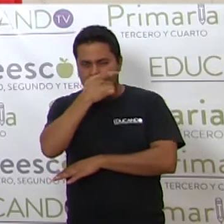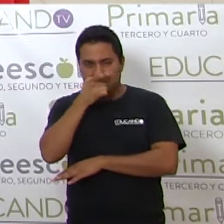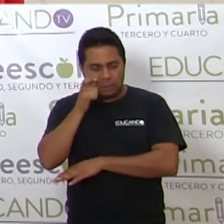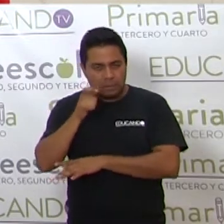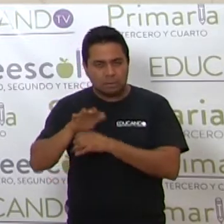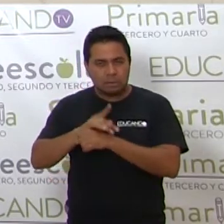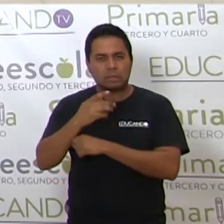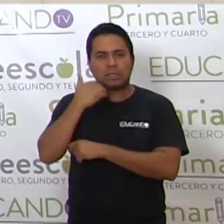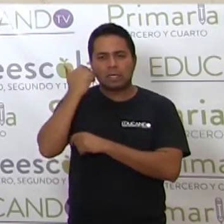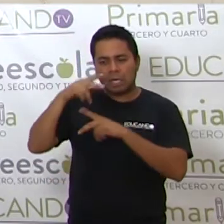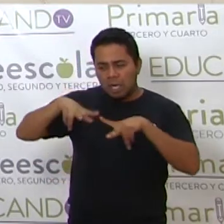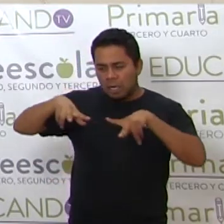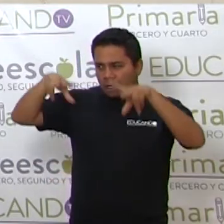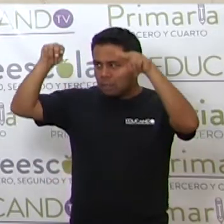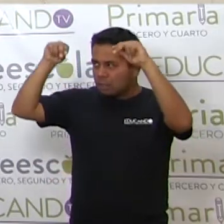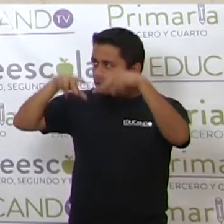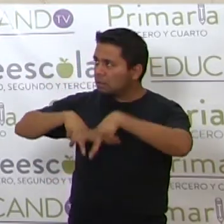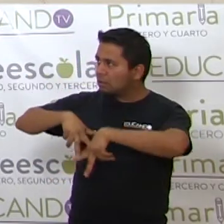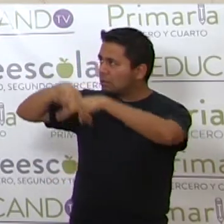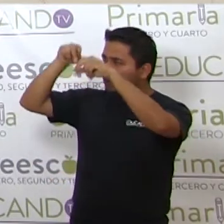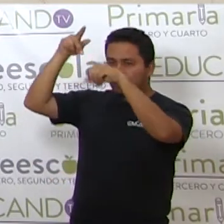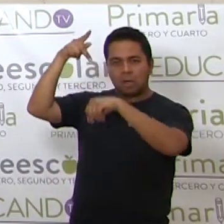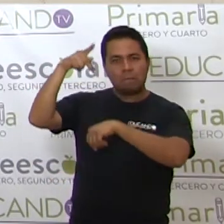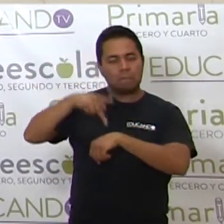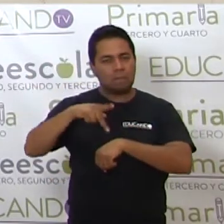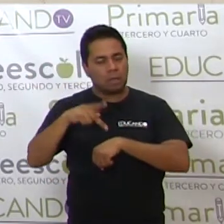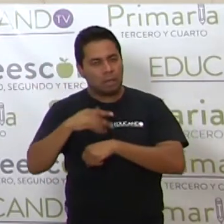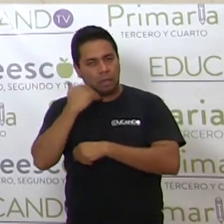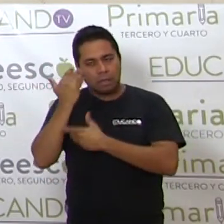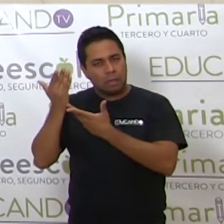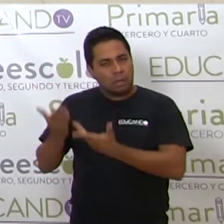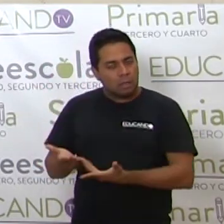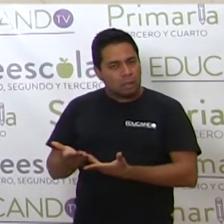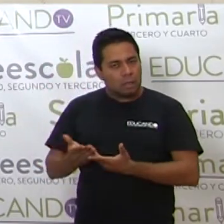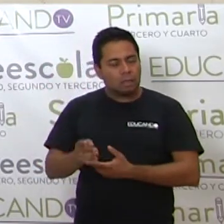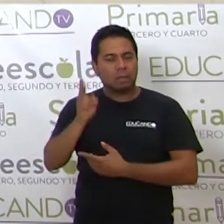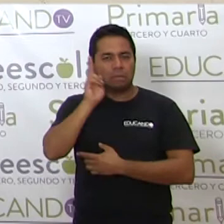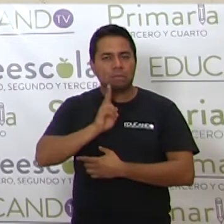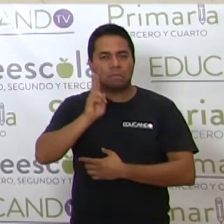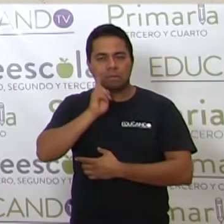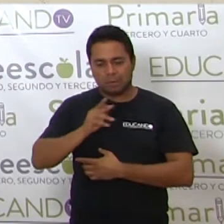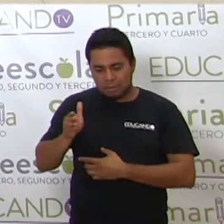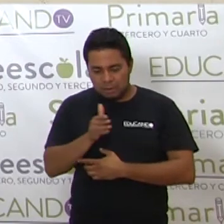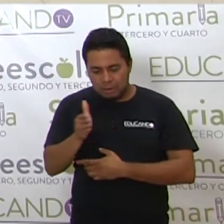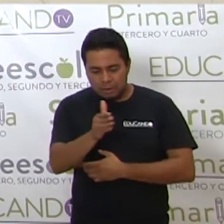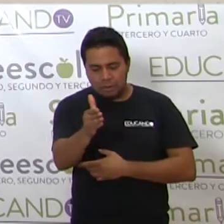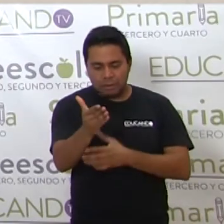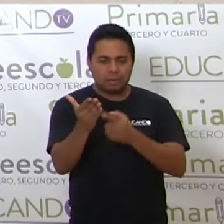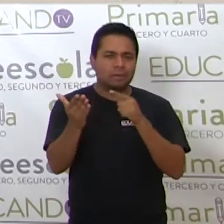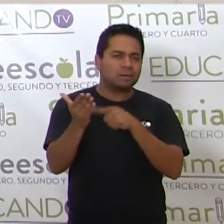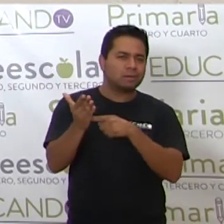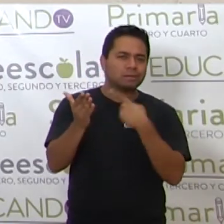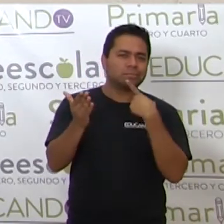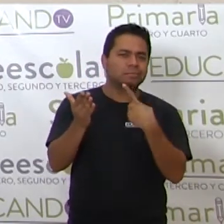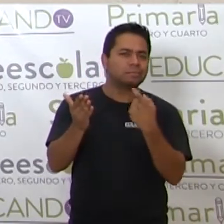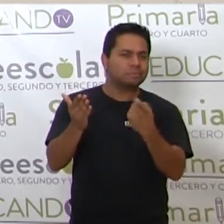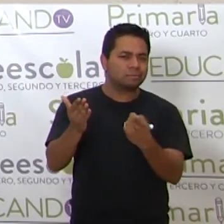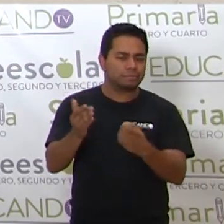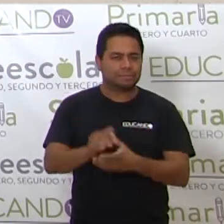castillo de piedra vamos a ver qué dijo la pescadilla bien